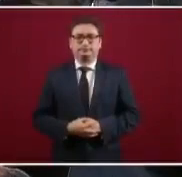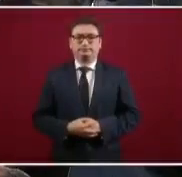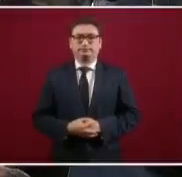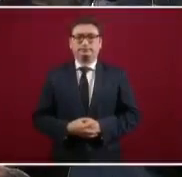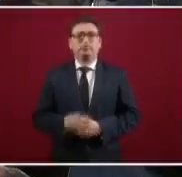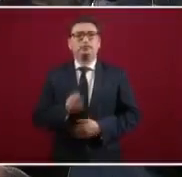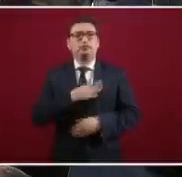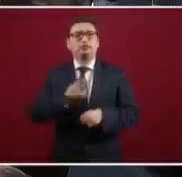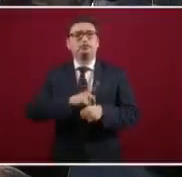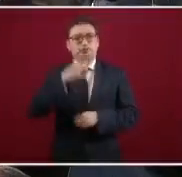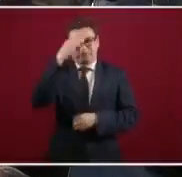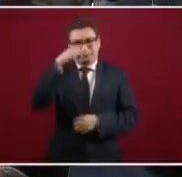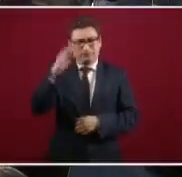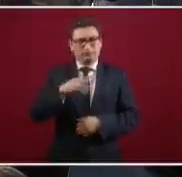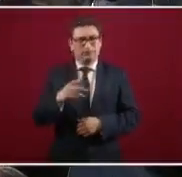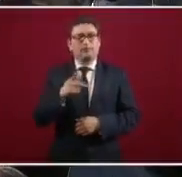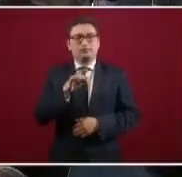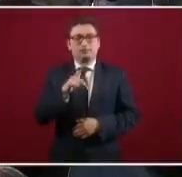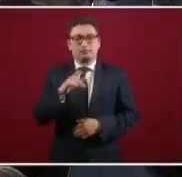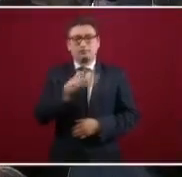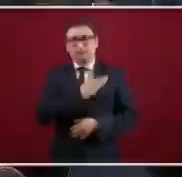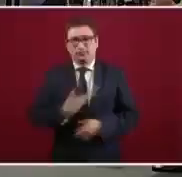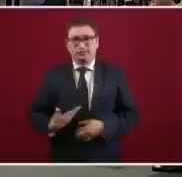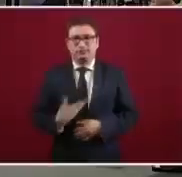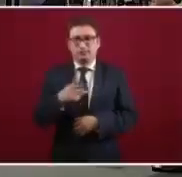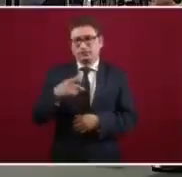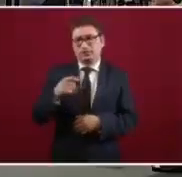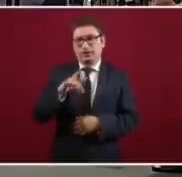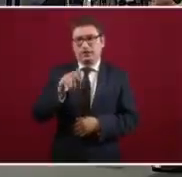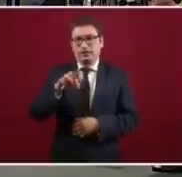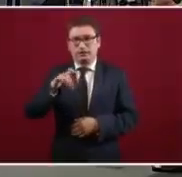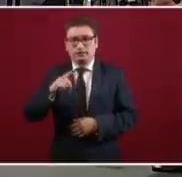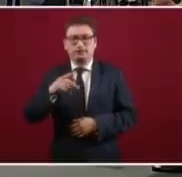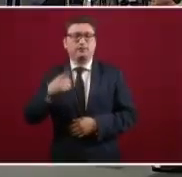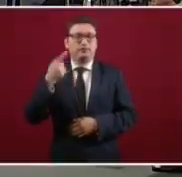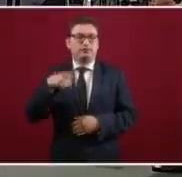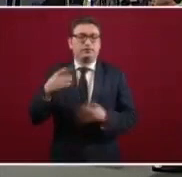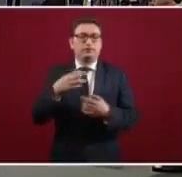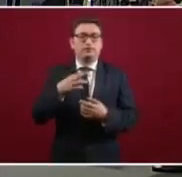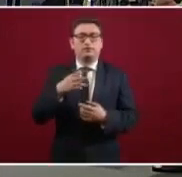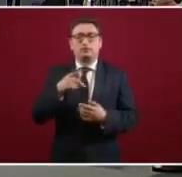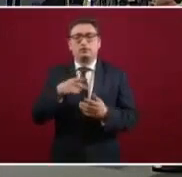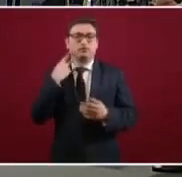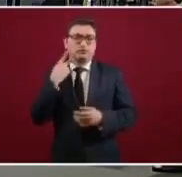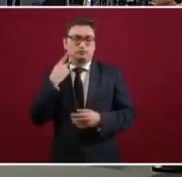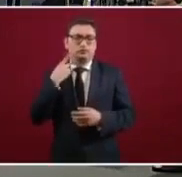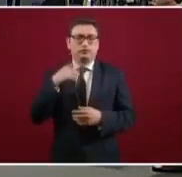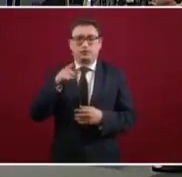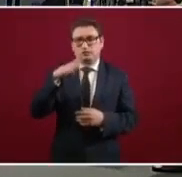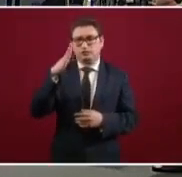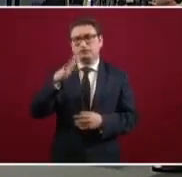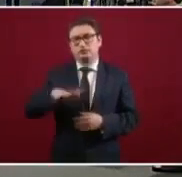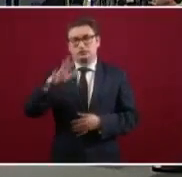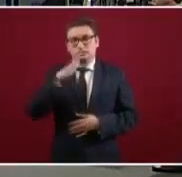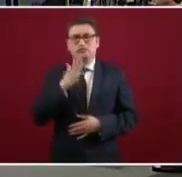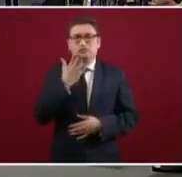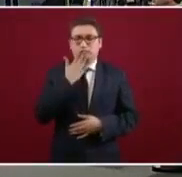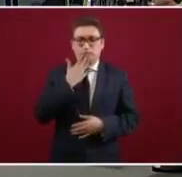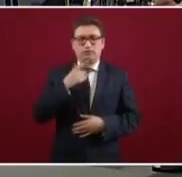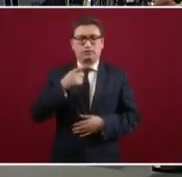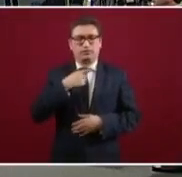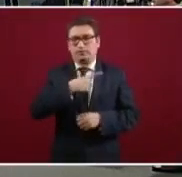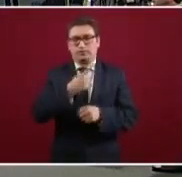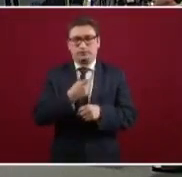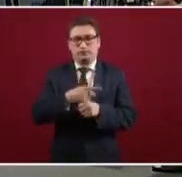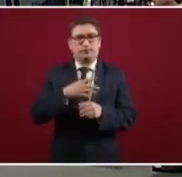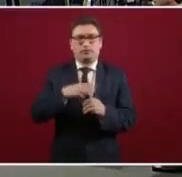buenos días señor presidente teniendo arte de pasión por los negocios políticas rock and roll radio proyecto puente de sonora primero bueno agradecerle la